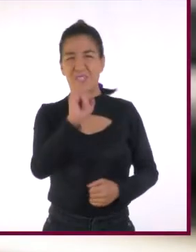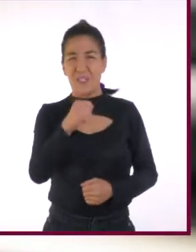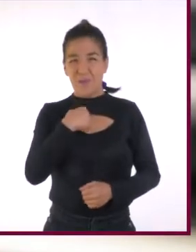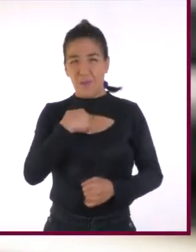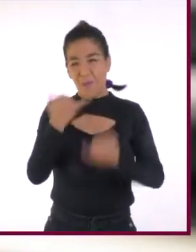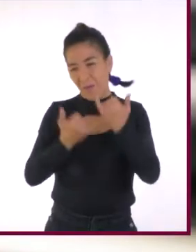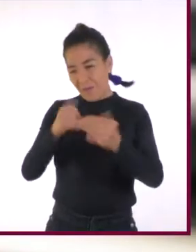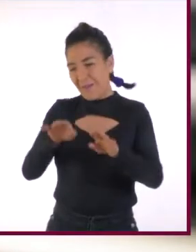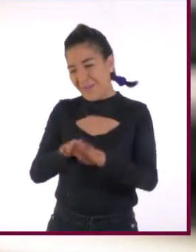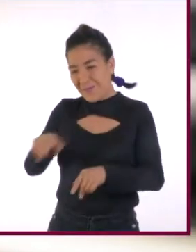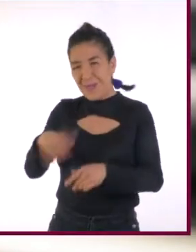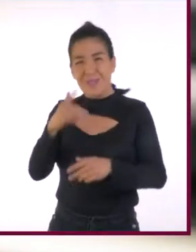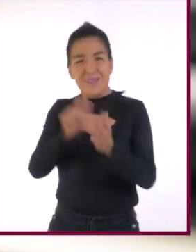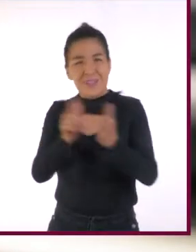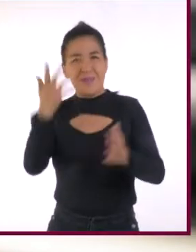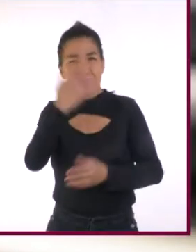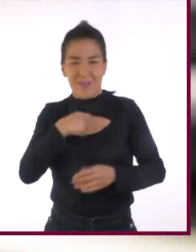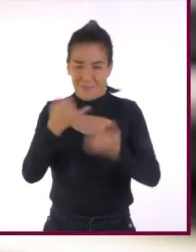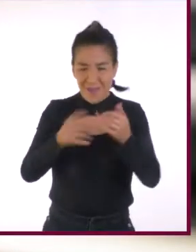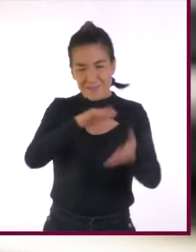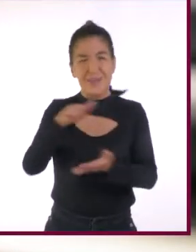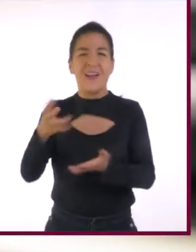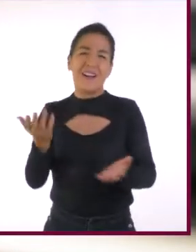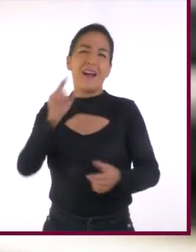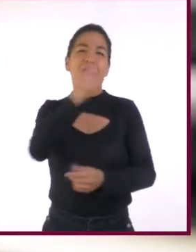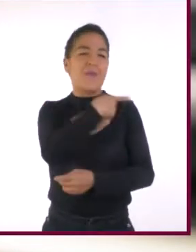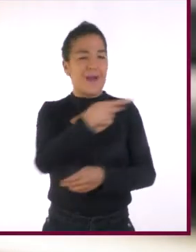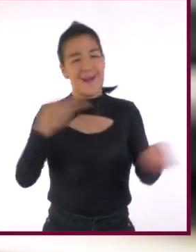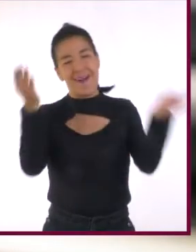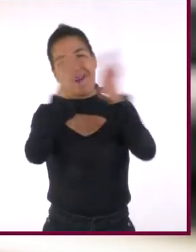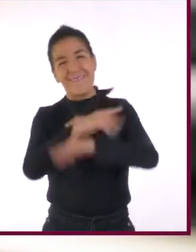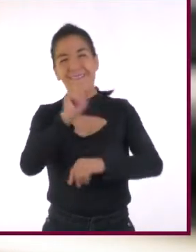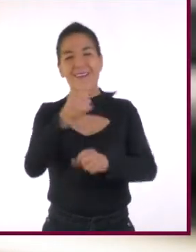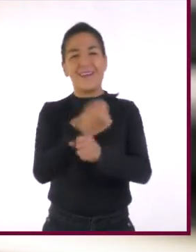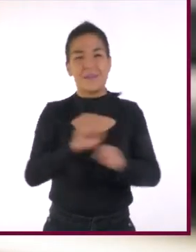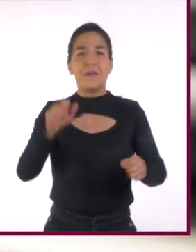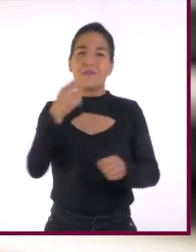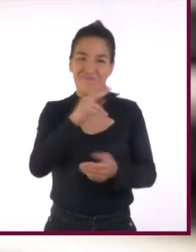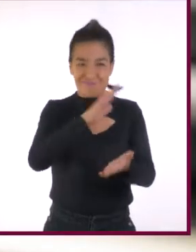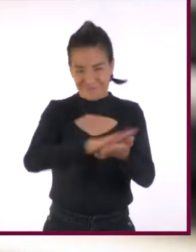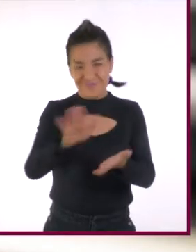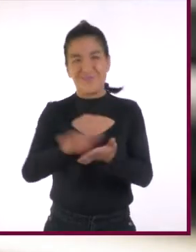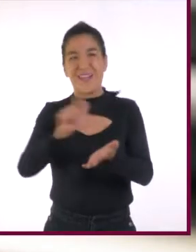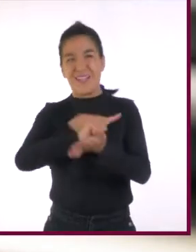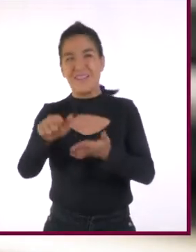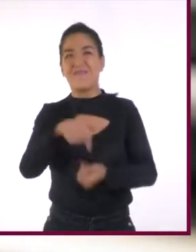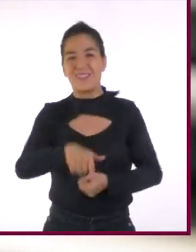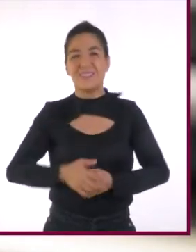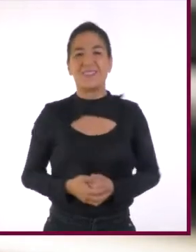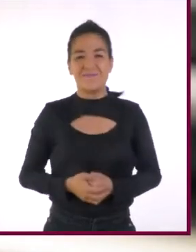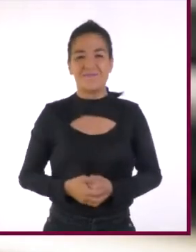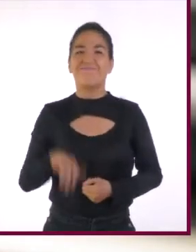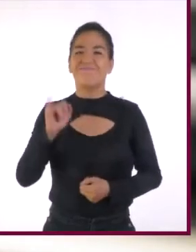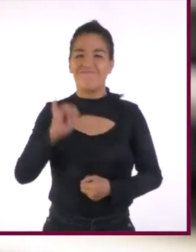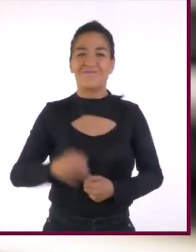Ay, Mara, ¿cómo crees que me voy a poner a jugar con tus libros tan bonitos? Bueno, para distraernos un poco y así sirve que les damos una